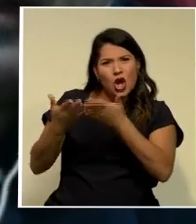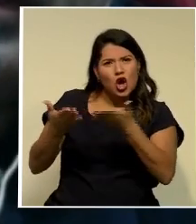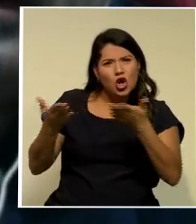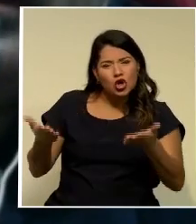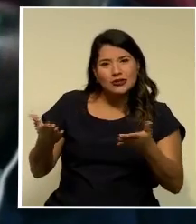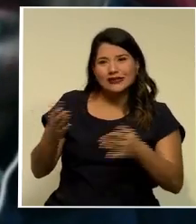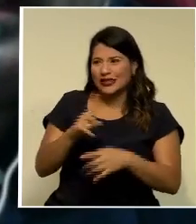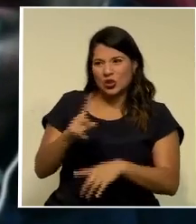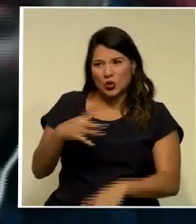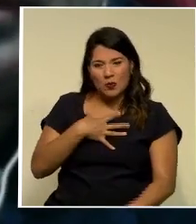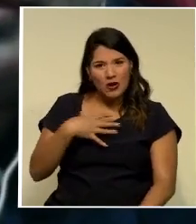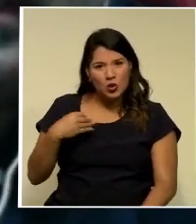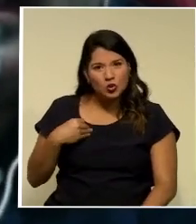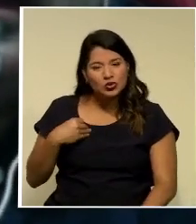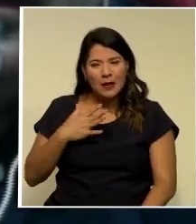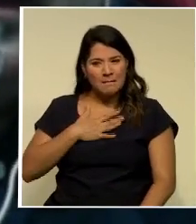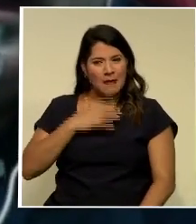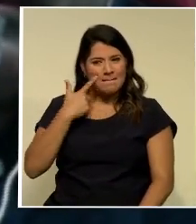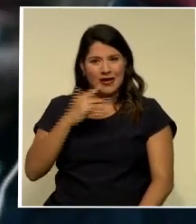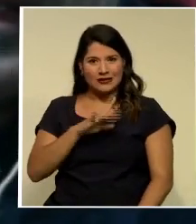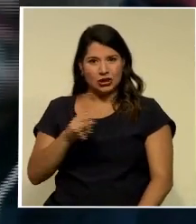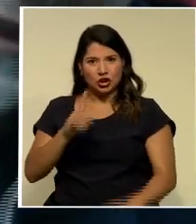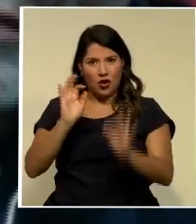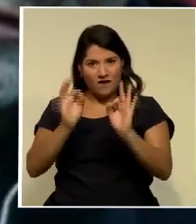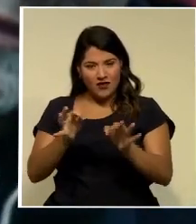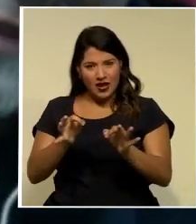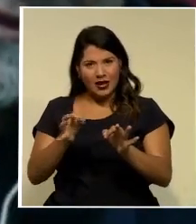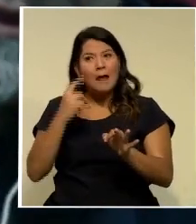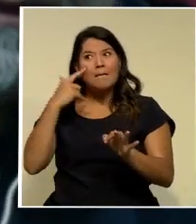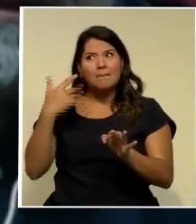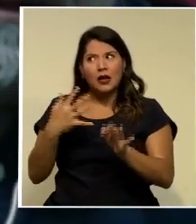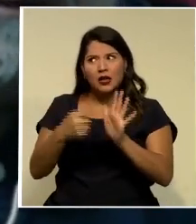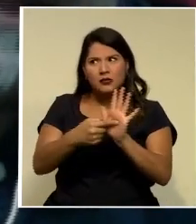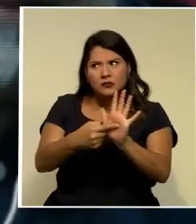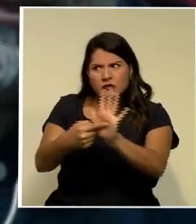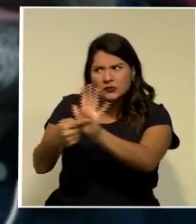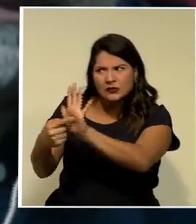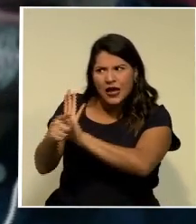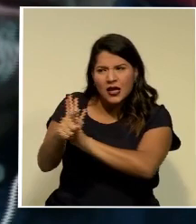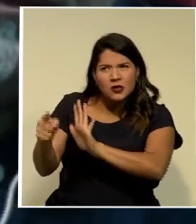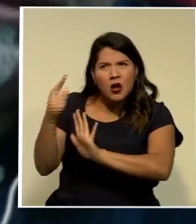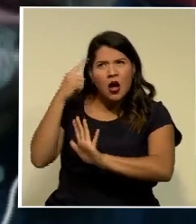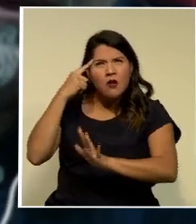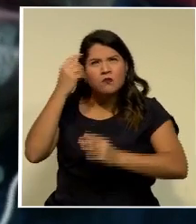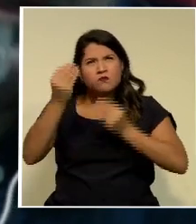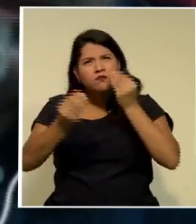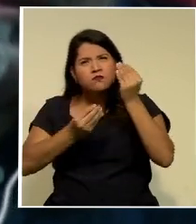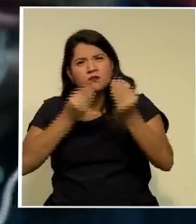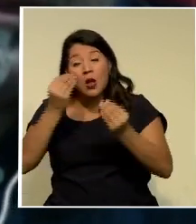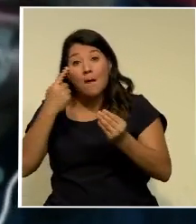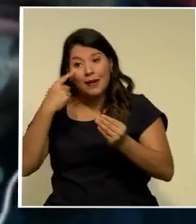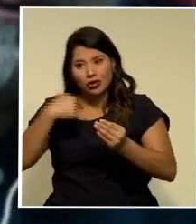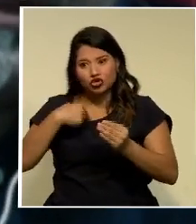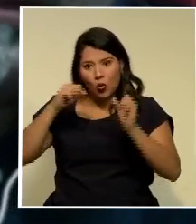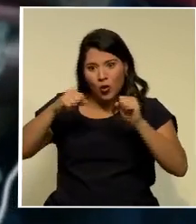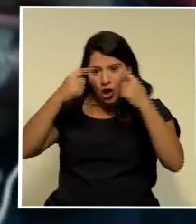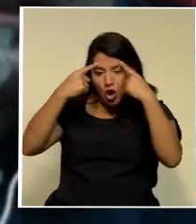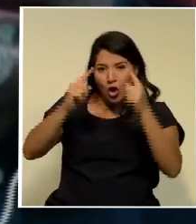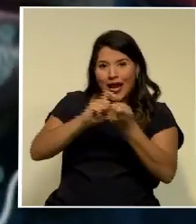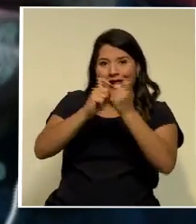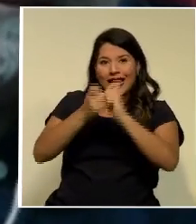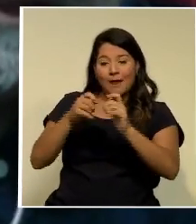está bien, ¿verdad? En una sociedad, para crear conciencia, para poder ser un sujeto de transformador de cambio en la